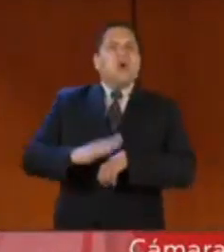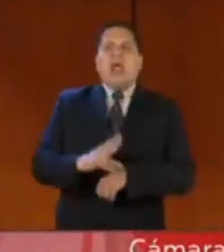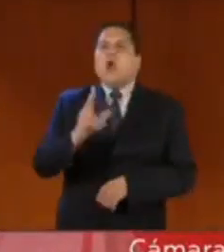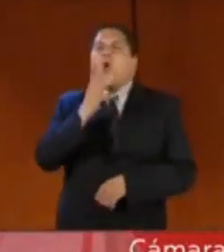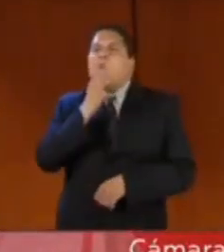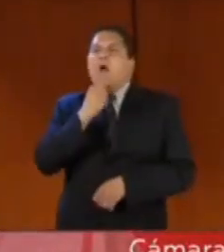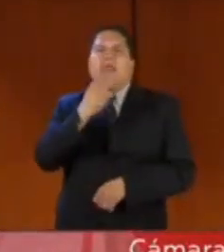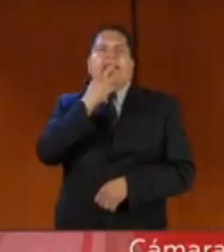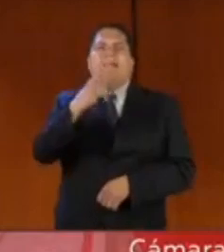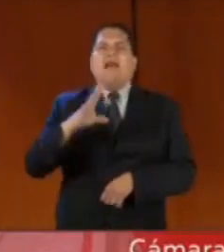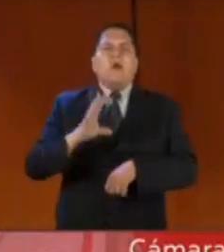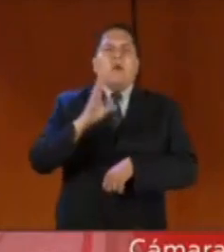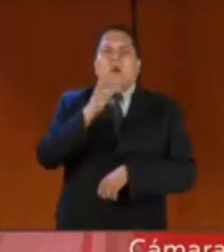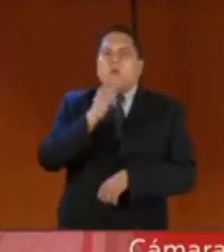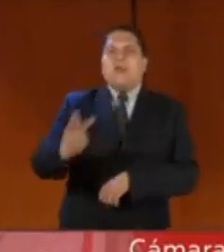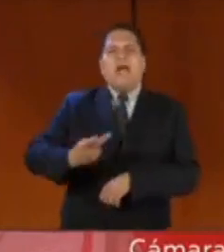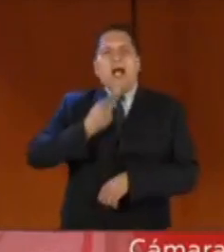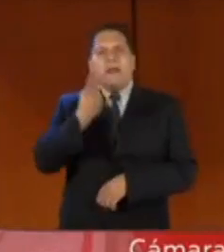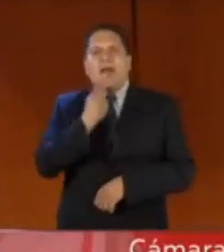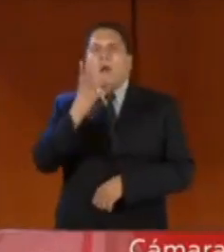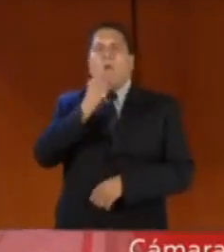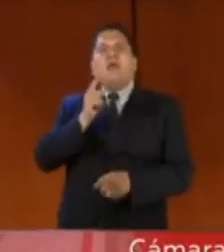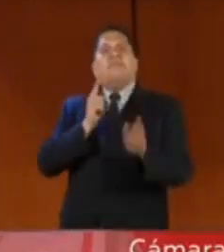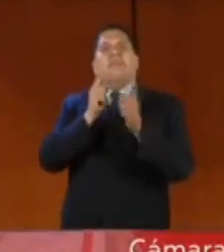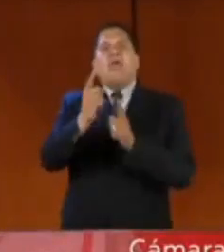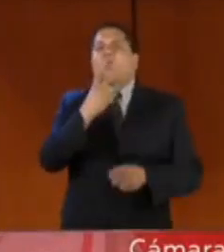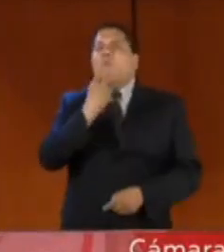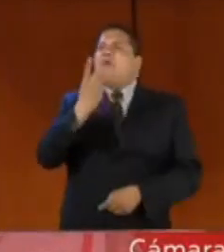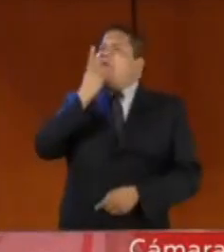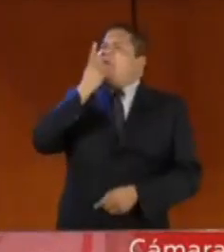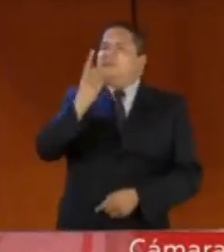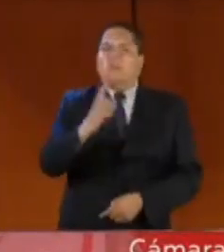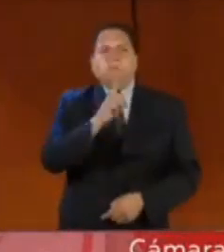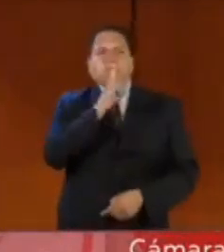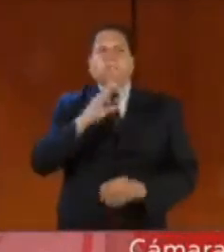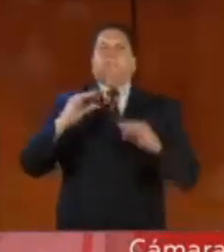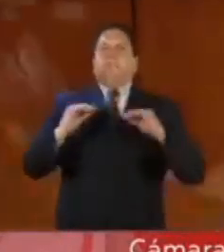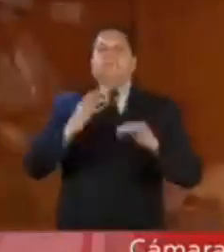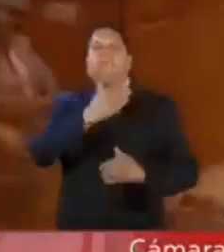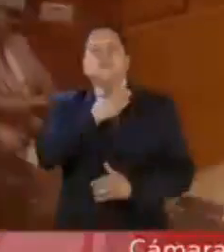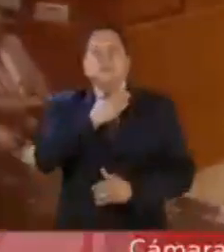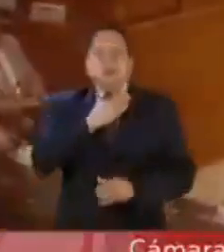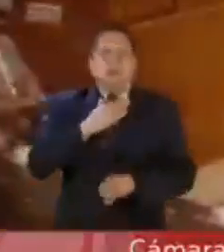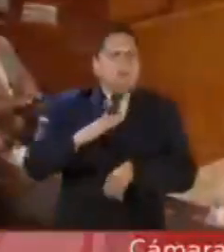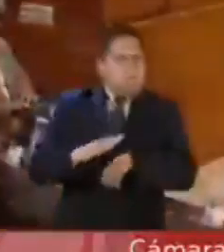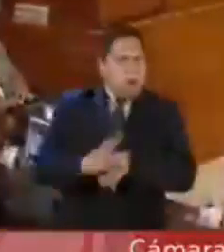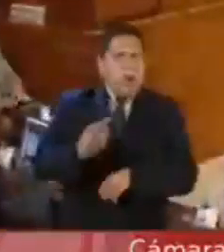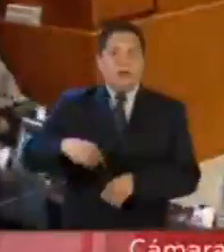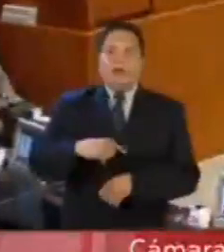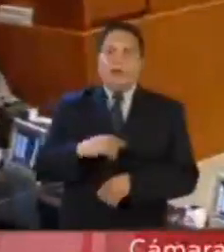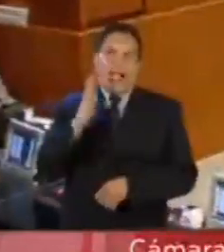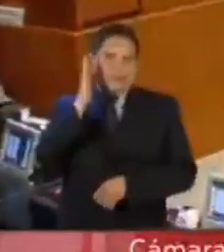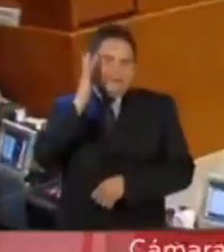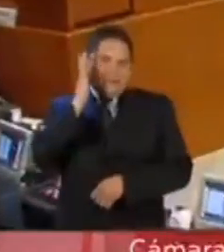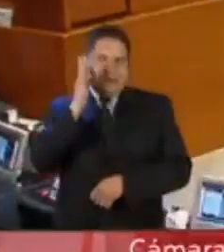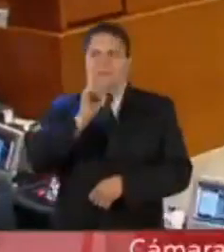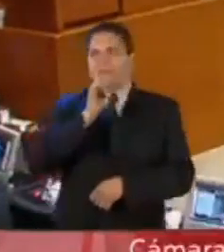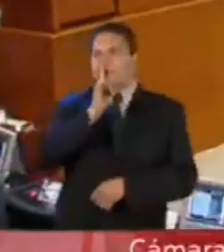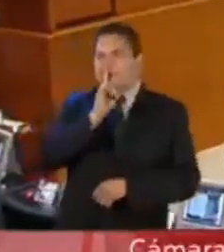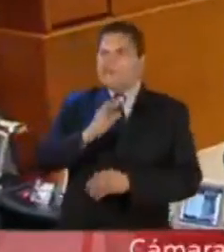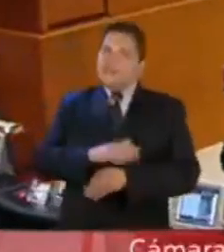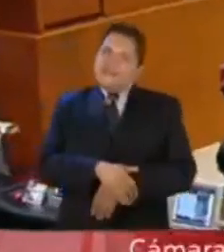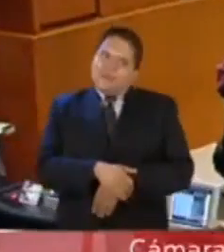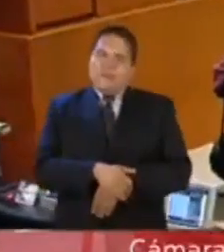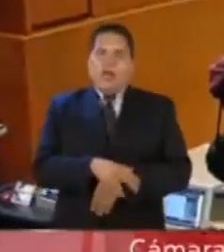la voz qué nos impide denunciar lo que estamos viviendo no es porque calladitos nos vemos más bonitas es porque muchas mujeres